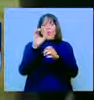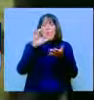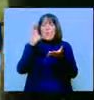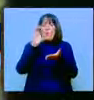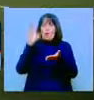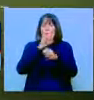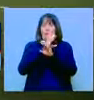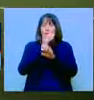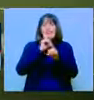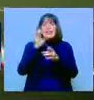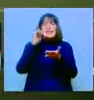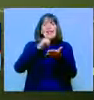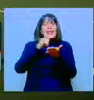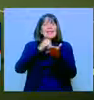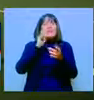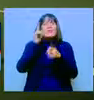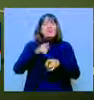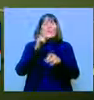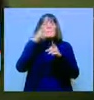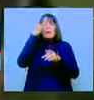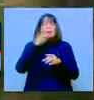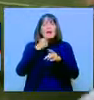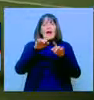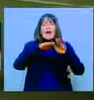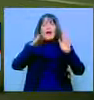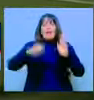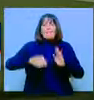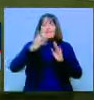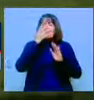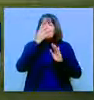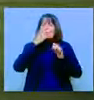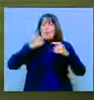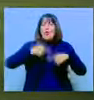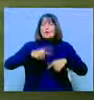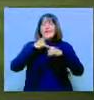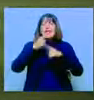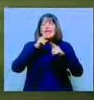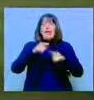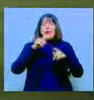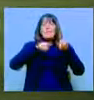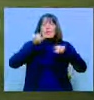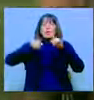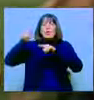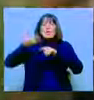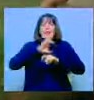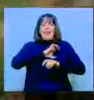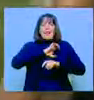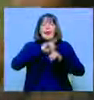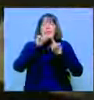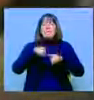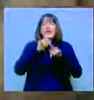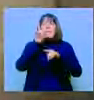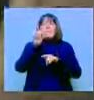portug Portugal los equipos incluyen camas respiradores y monitores cardíacos para aproximadamente 20 camas